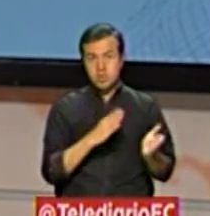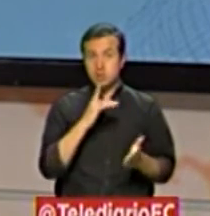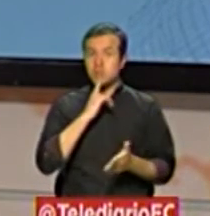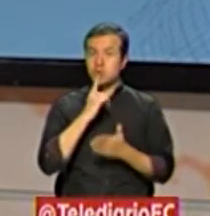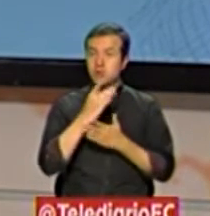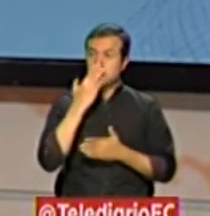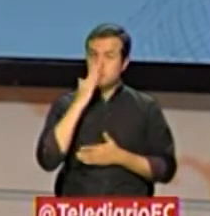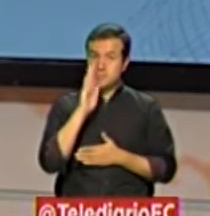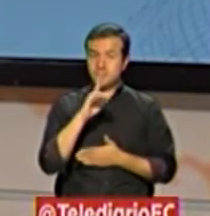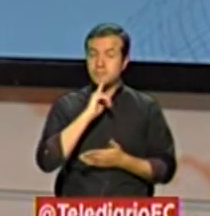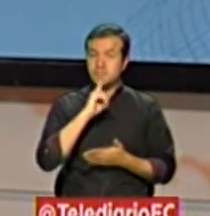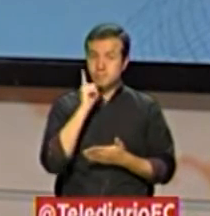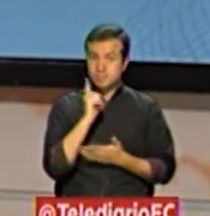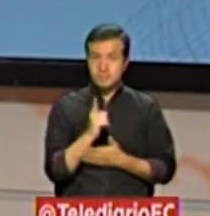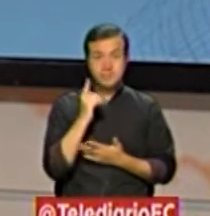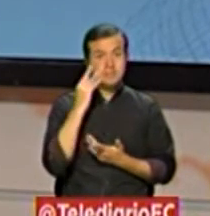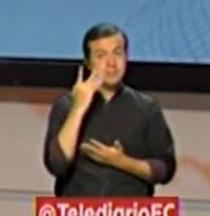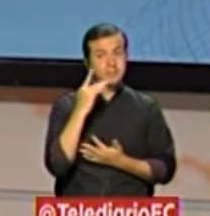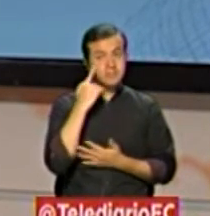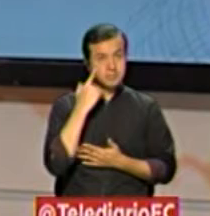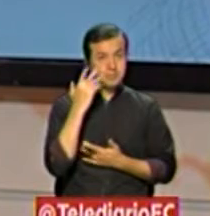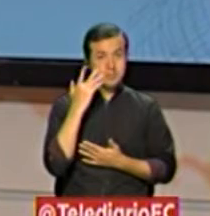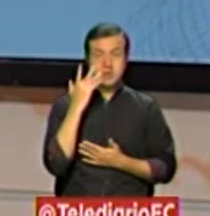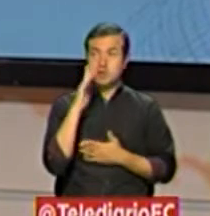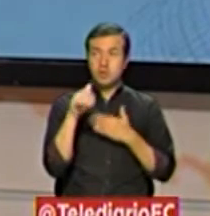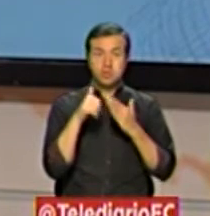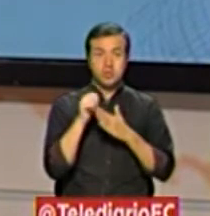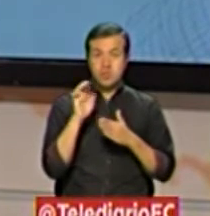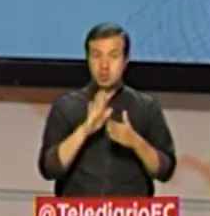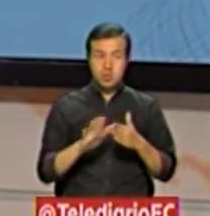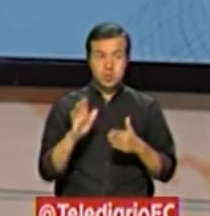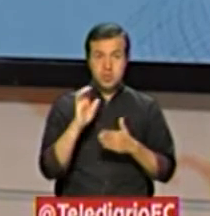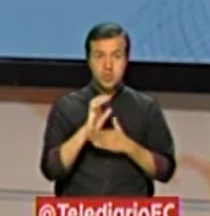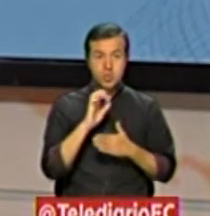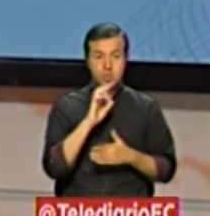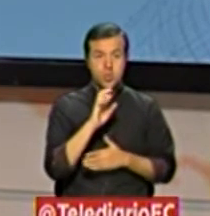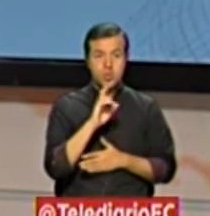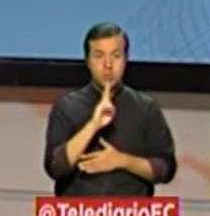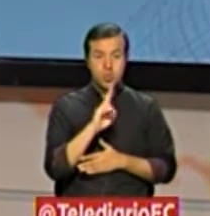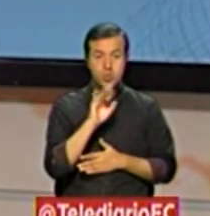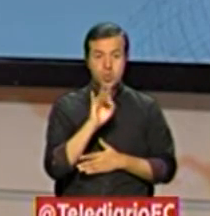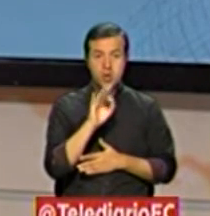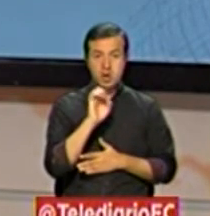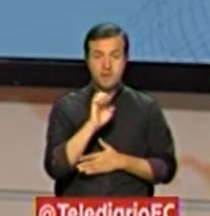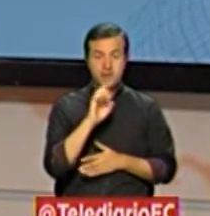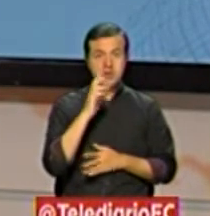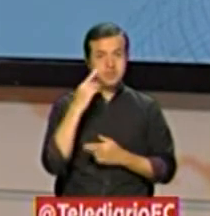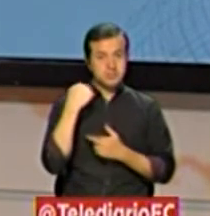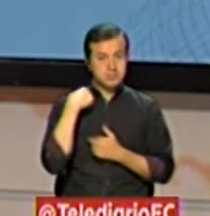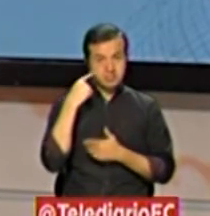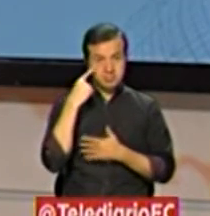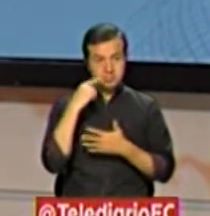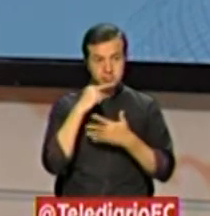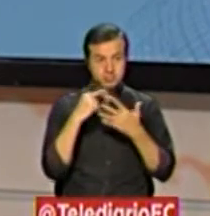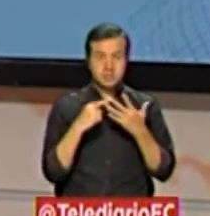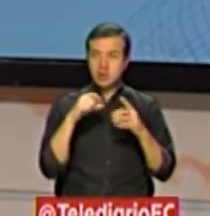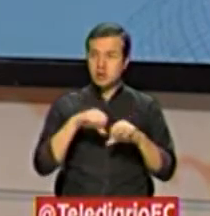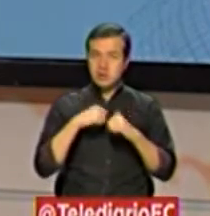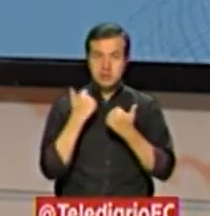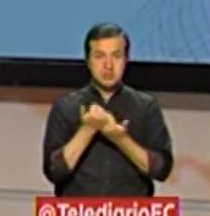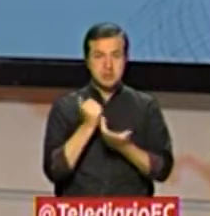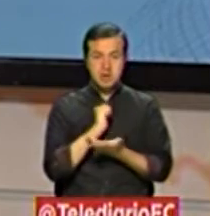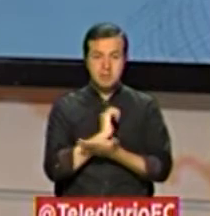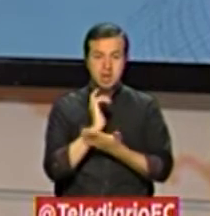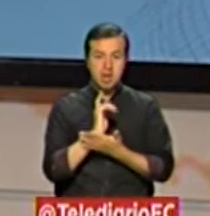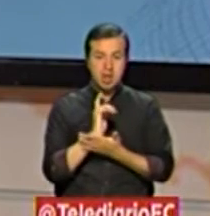muy frontales y esperemos que por el bien del país, la UAFE y la Fiscalía determinen la responsabilidad. La Asamblea no puede